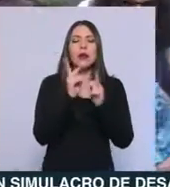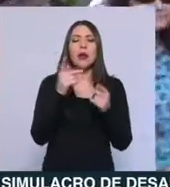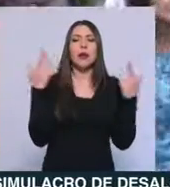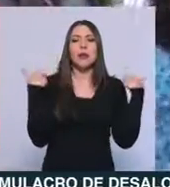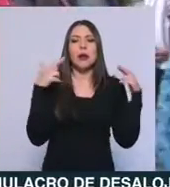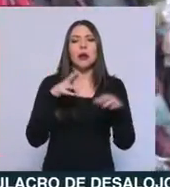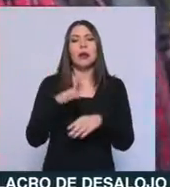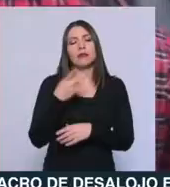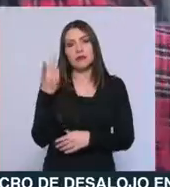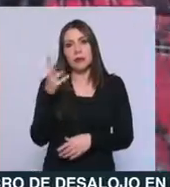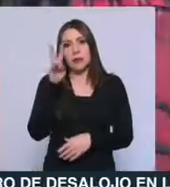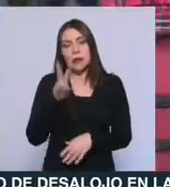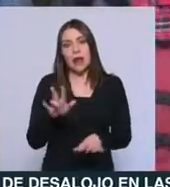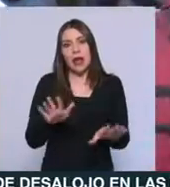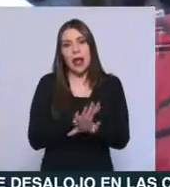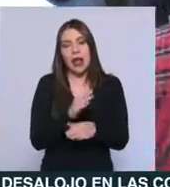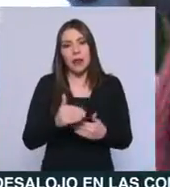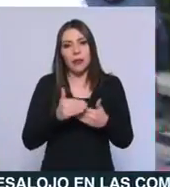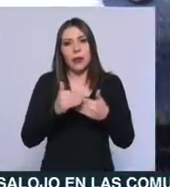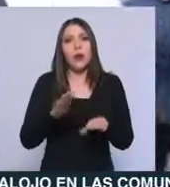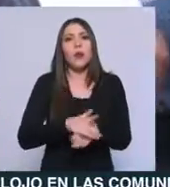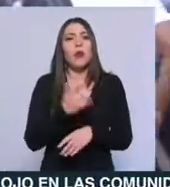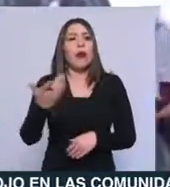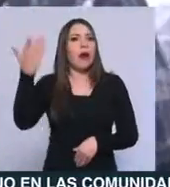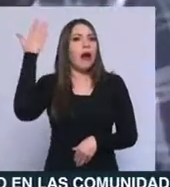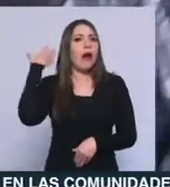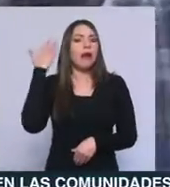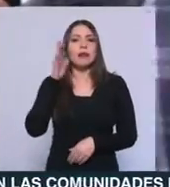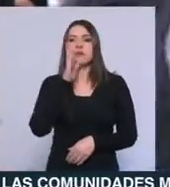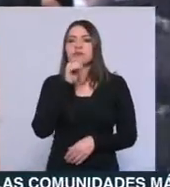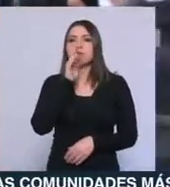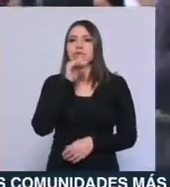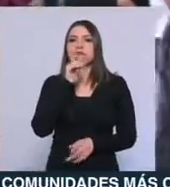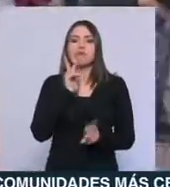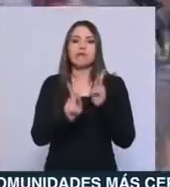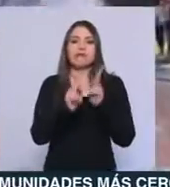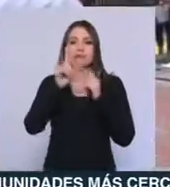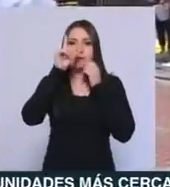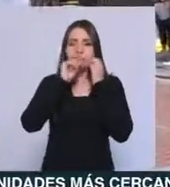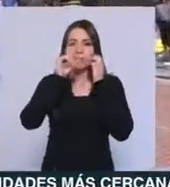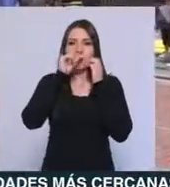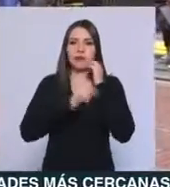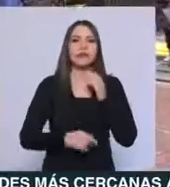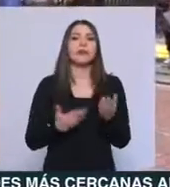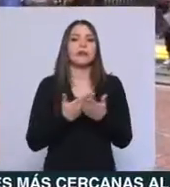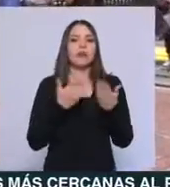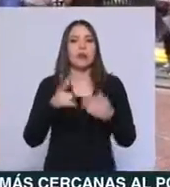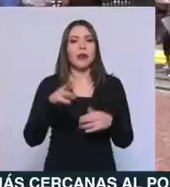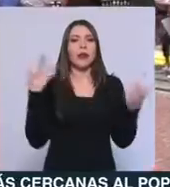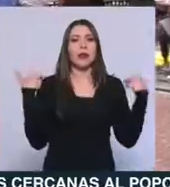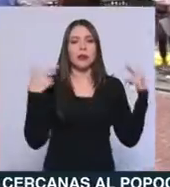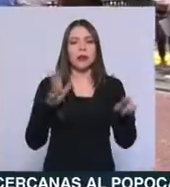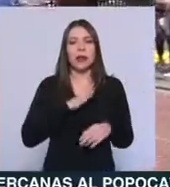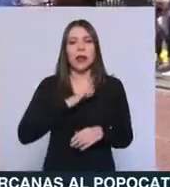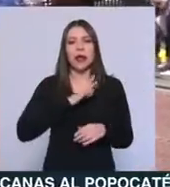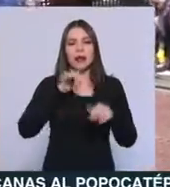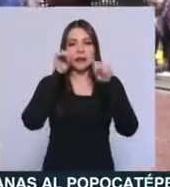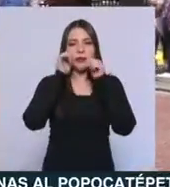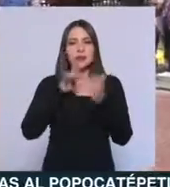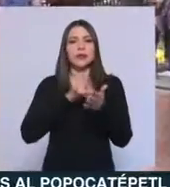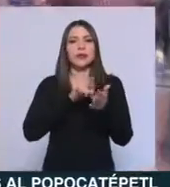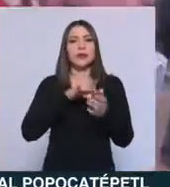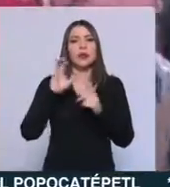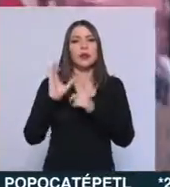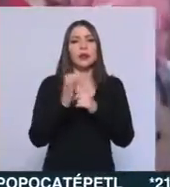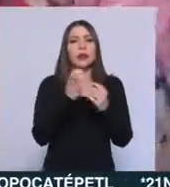total. Por lo pronto, los profesores ya han tenido reuniones con integrantes de la Comisión de Educación Pública de la Cámara de